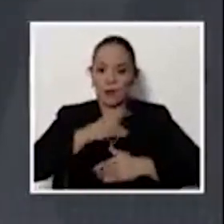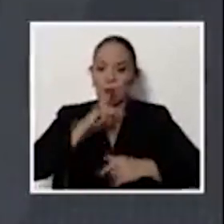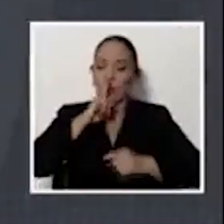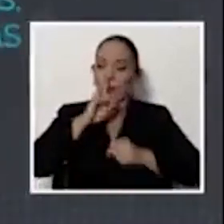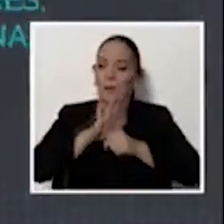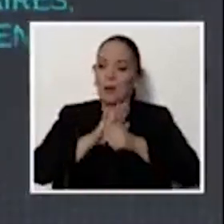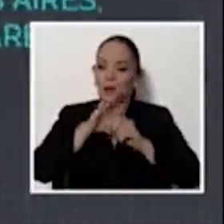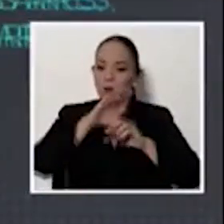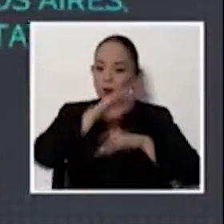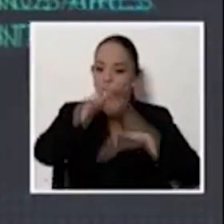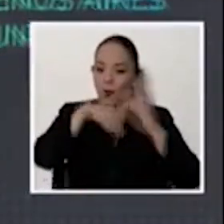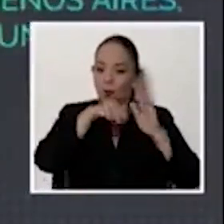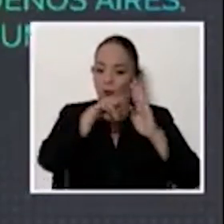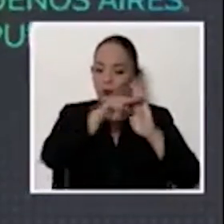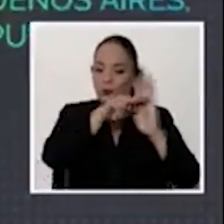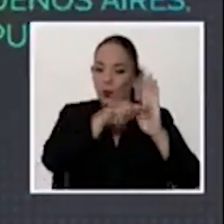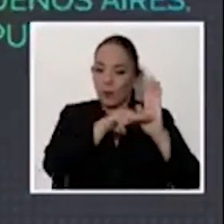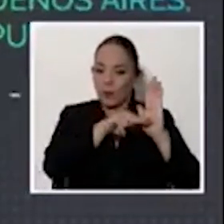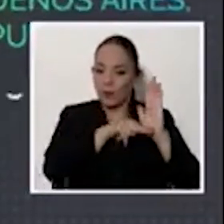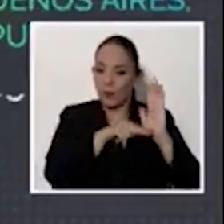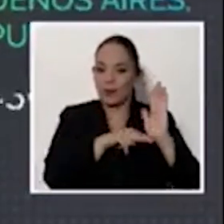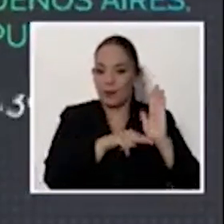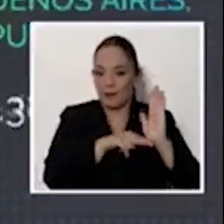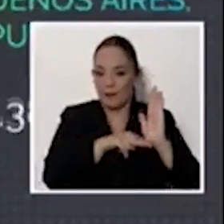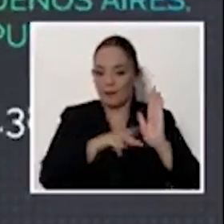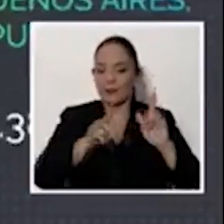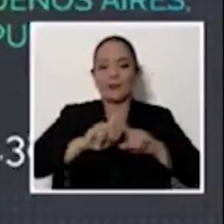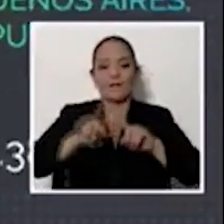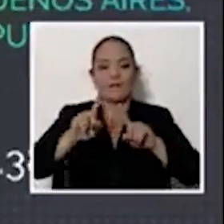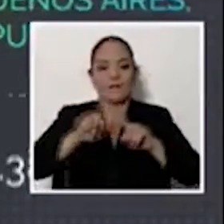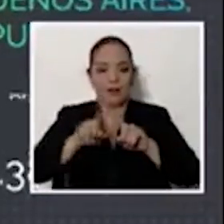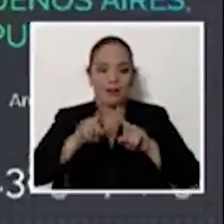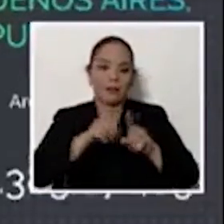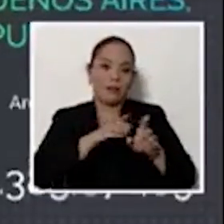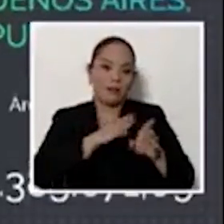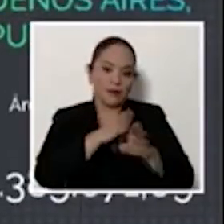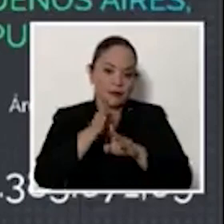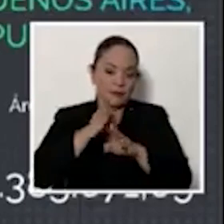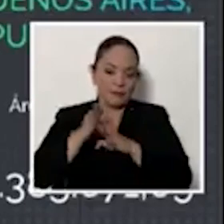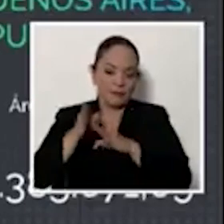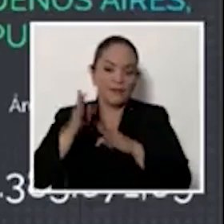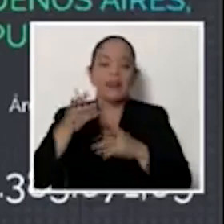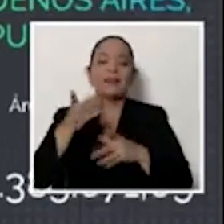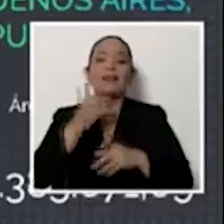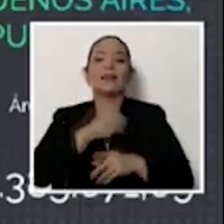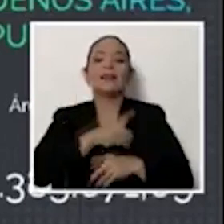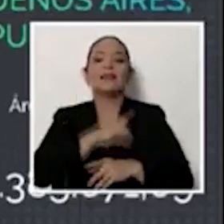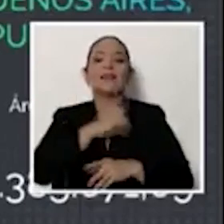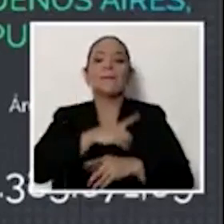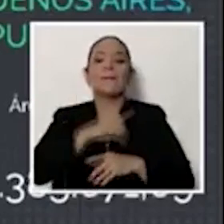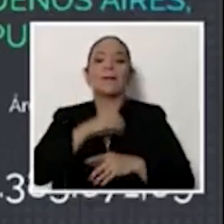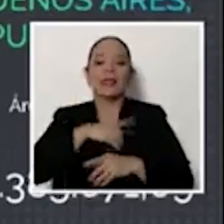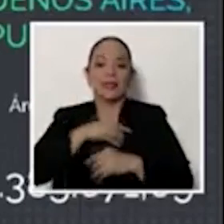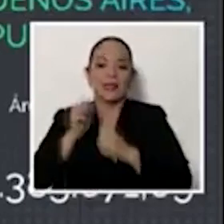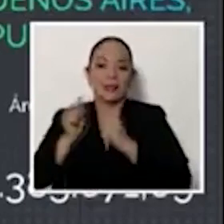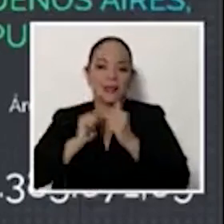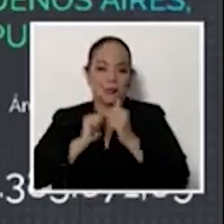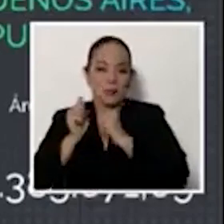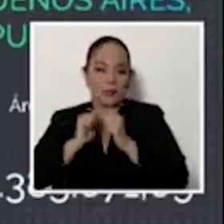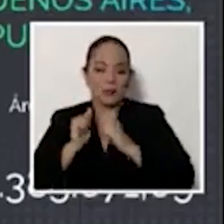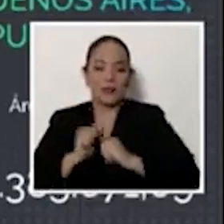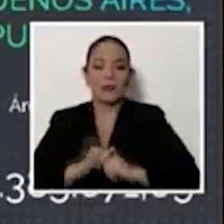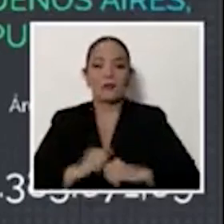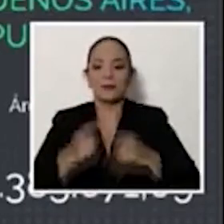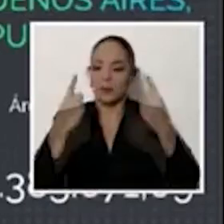durante el consejo de gobierno de este miércoles 28 de junio el presidente de la república junto con el ministro